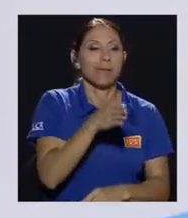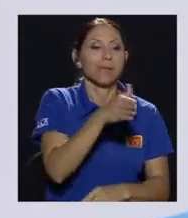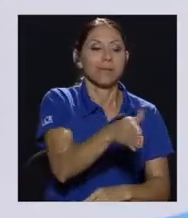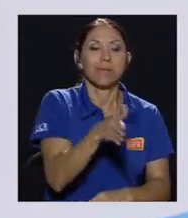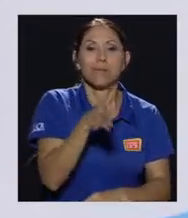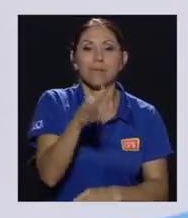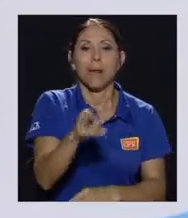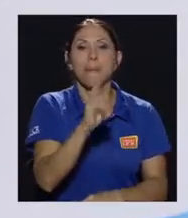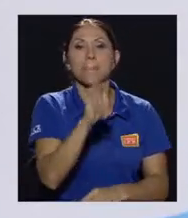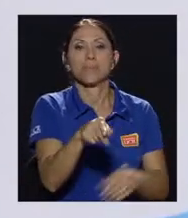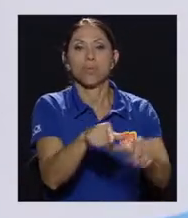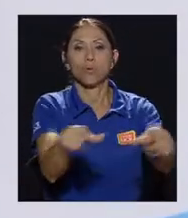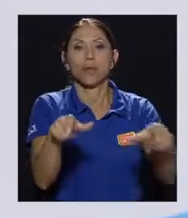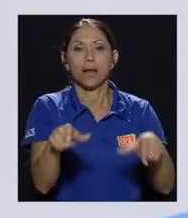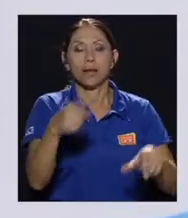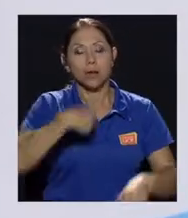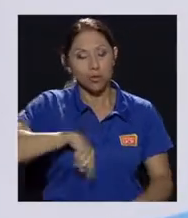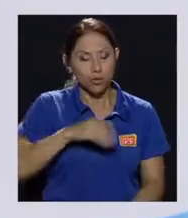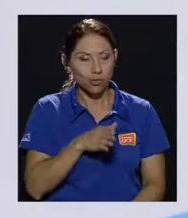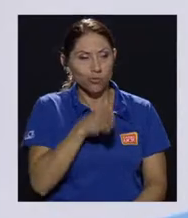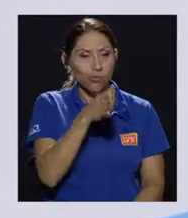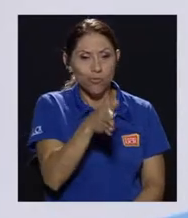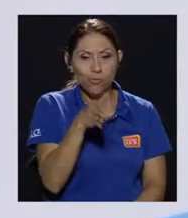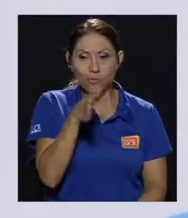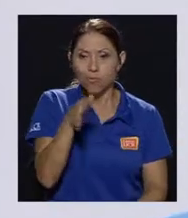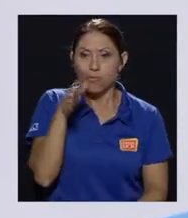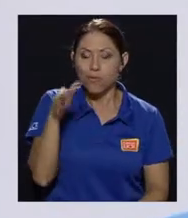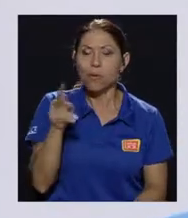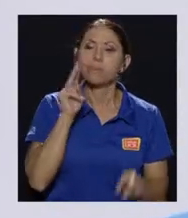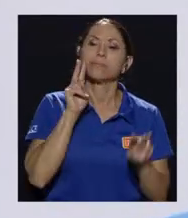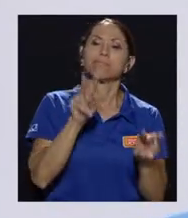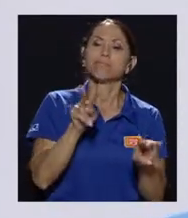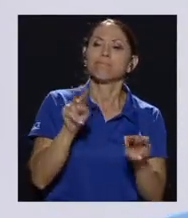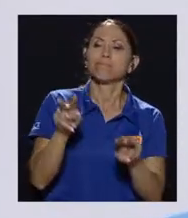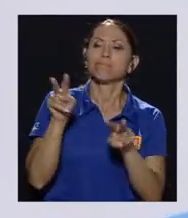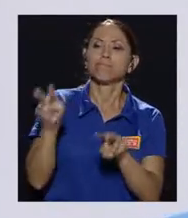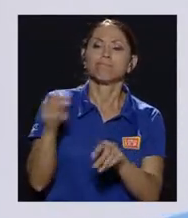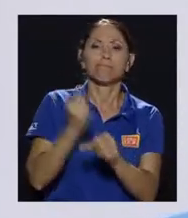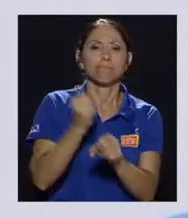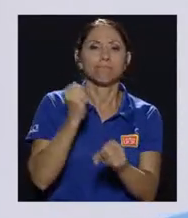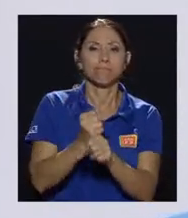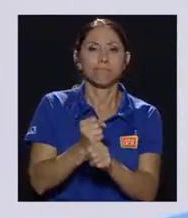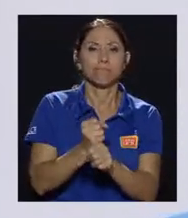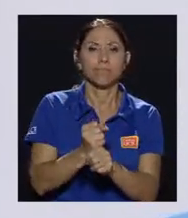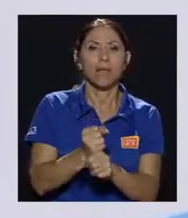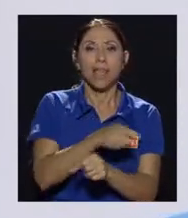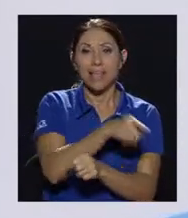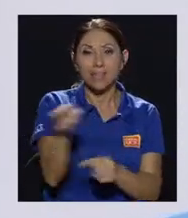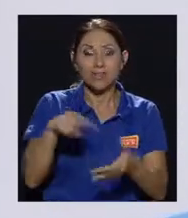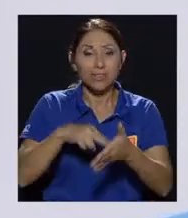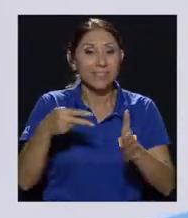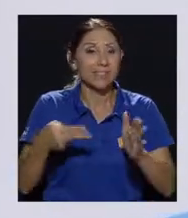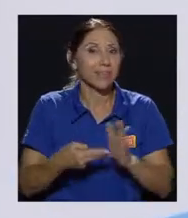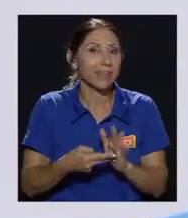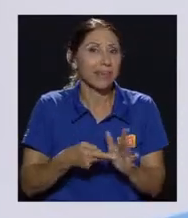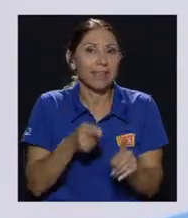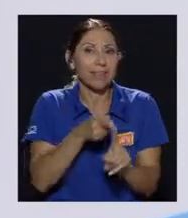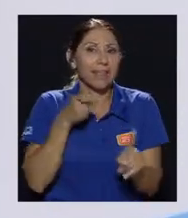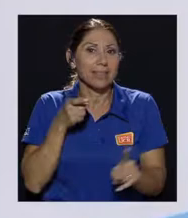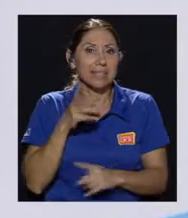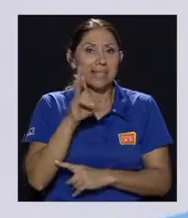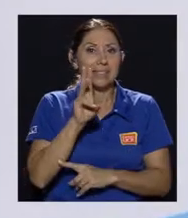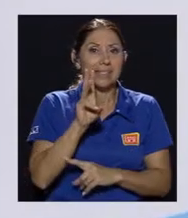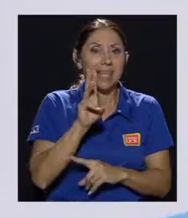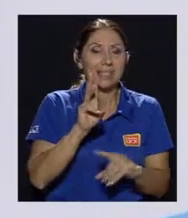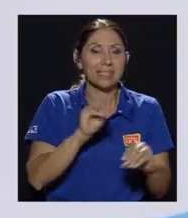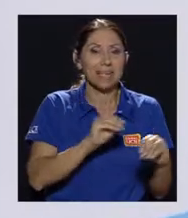educativos a mirar las operaciones directas que cada centro ejecutaba. Uh-huh. Y eso implicaba desde las 6 de la mañana hasta